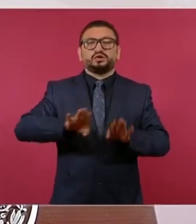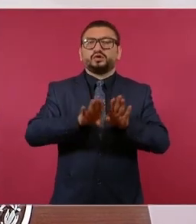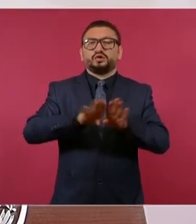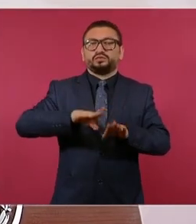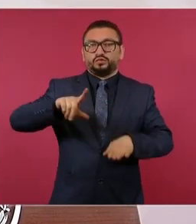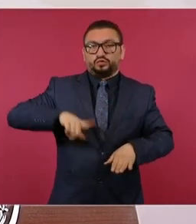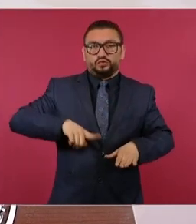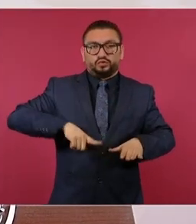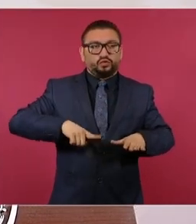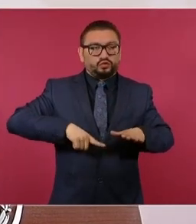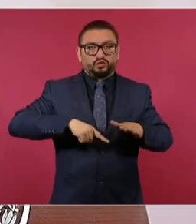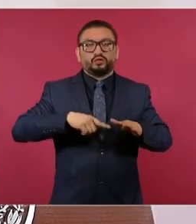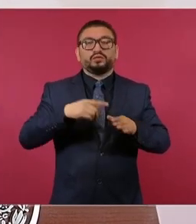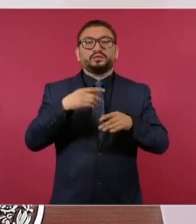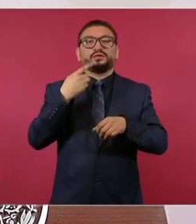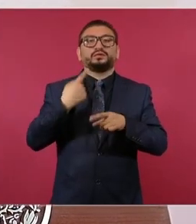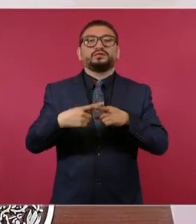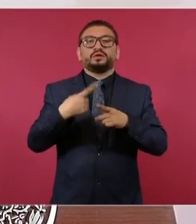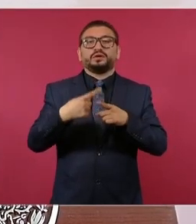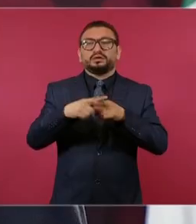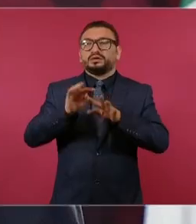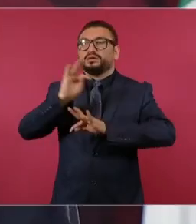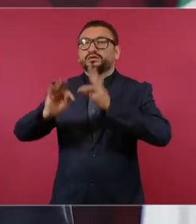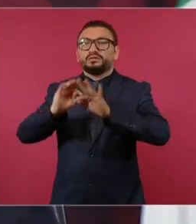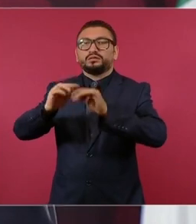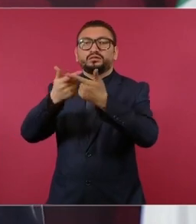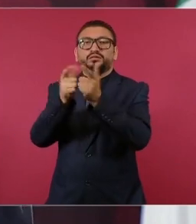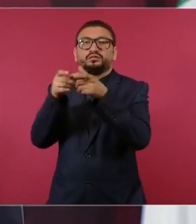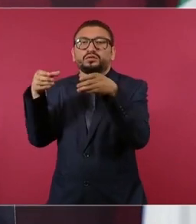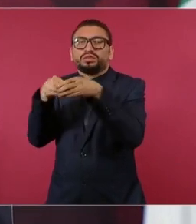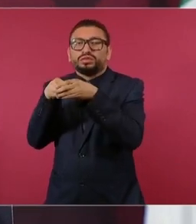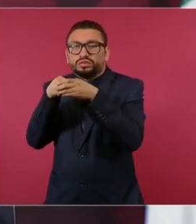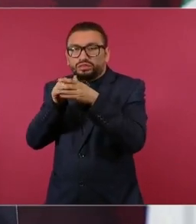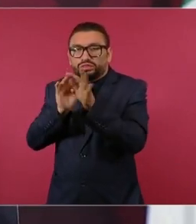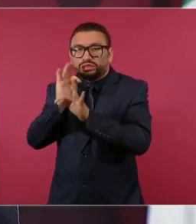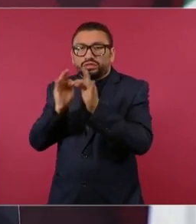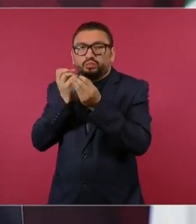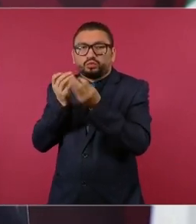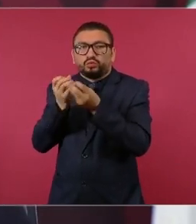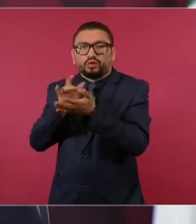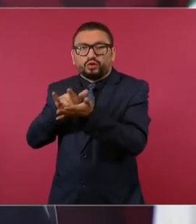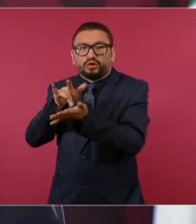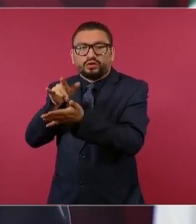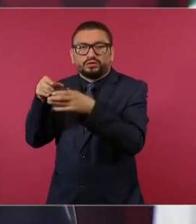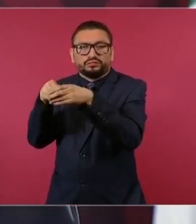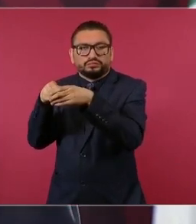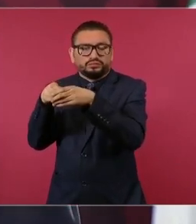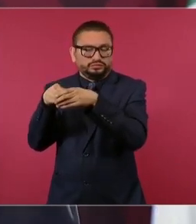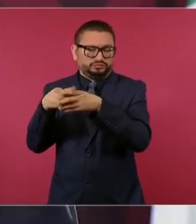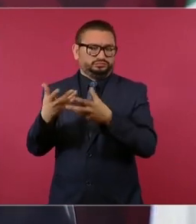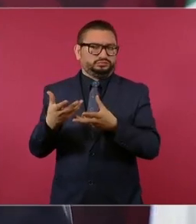esté al servicio de una minoría, que el gobierno no